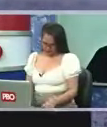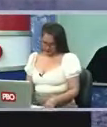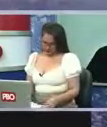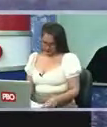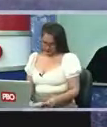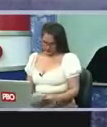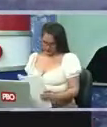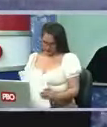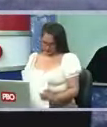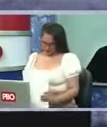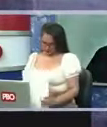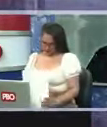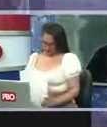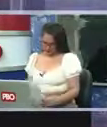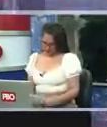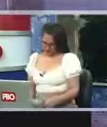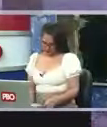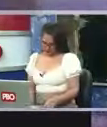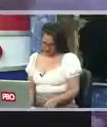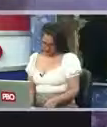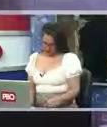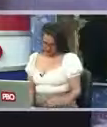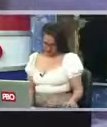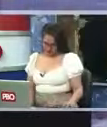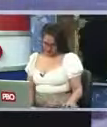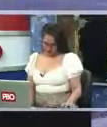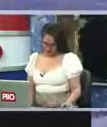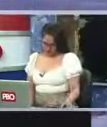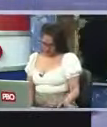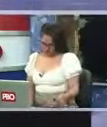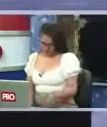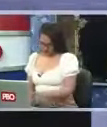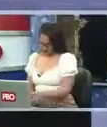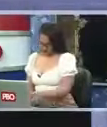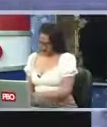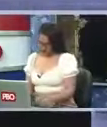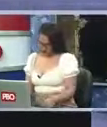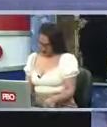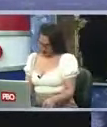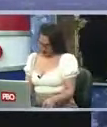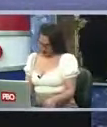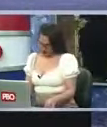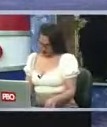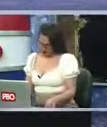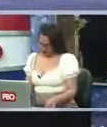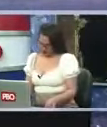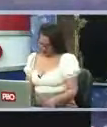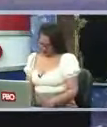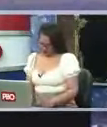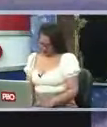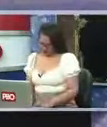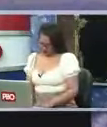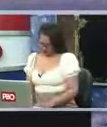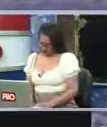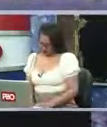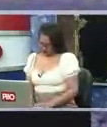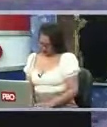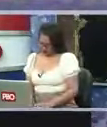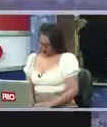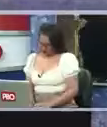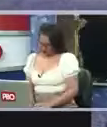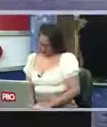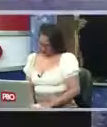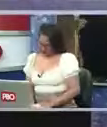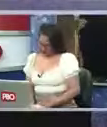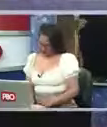hacer realidad esta planta de oxígeno. Pero quisiera, abusando de su tiempo, precisar. Son 700.000 soles, sí,